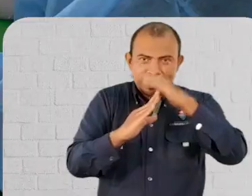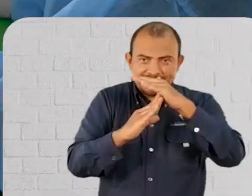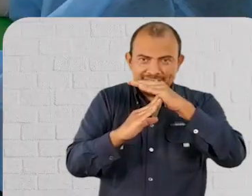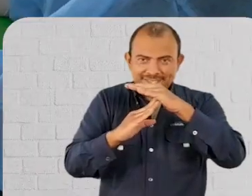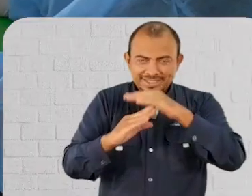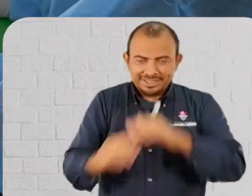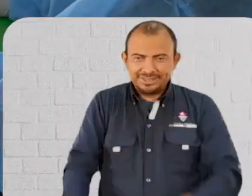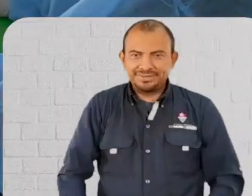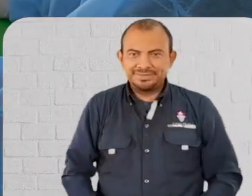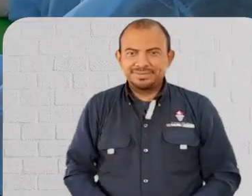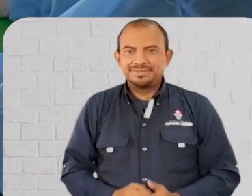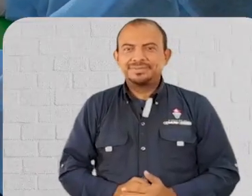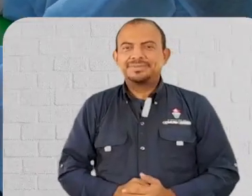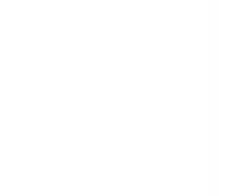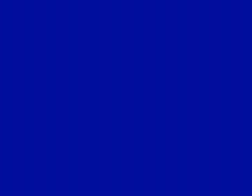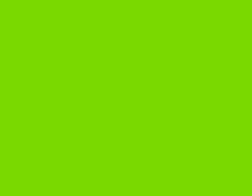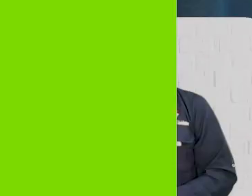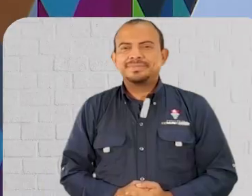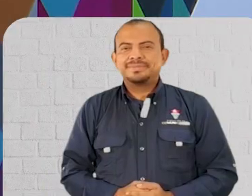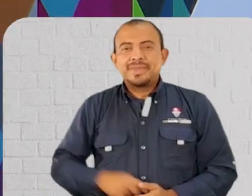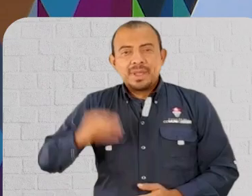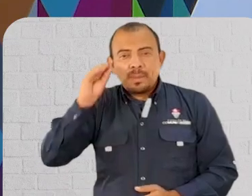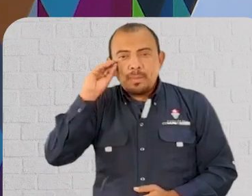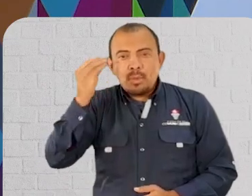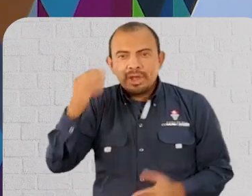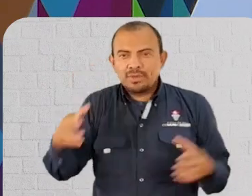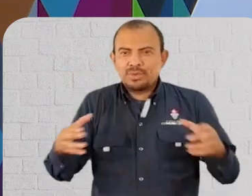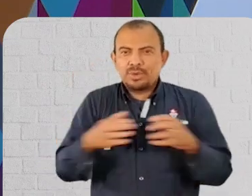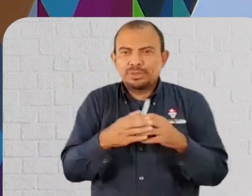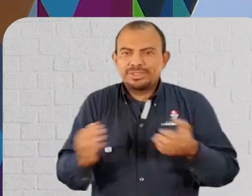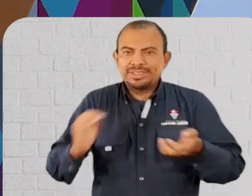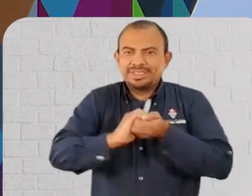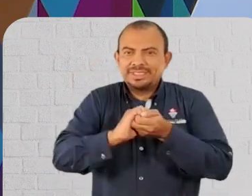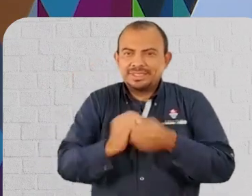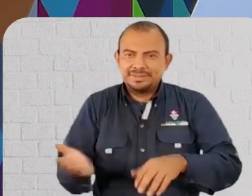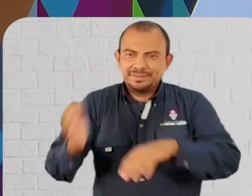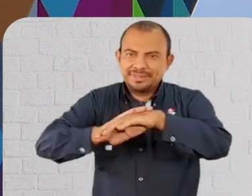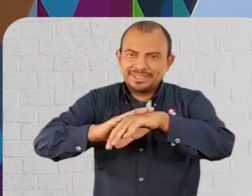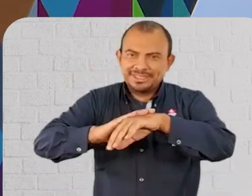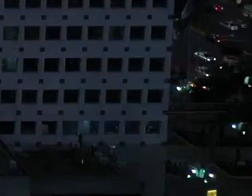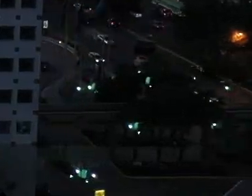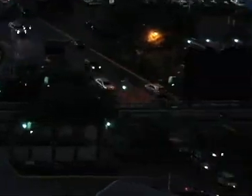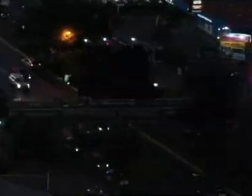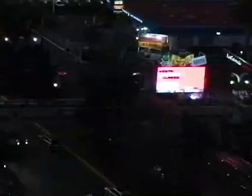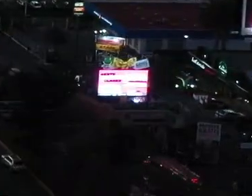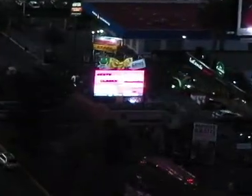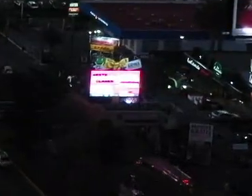8 a 12 del mediodía. Porque juntos logramos más.